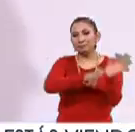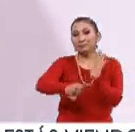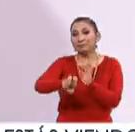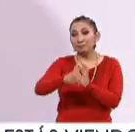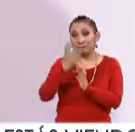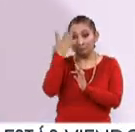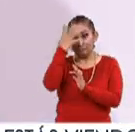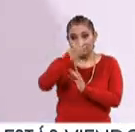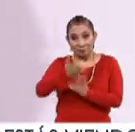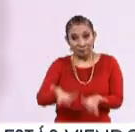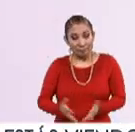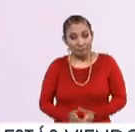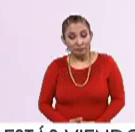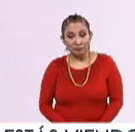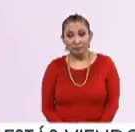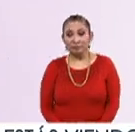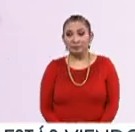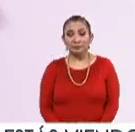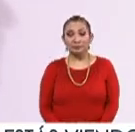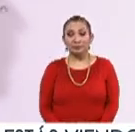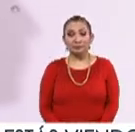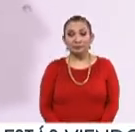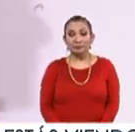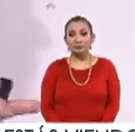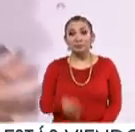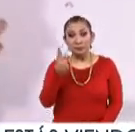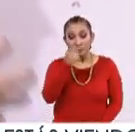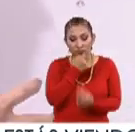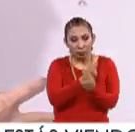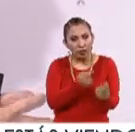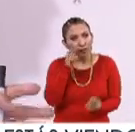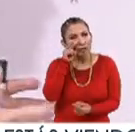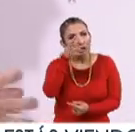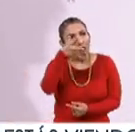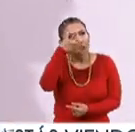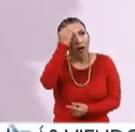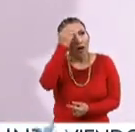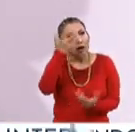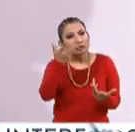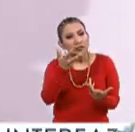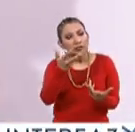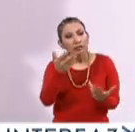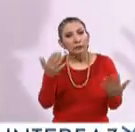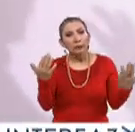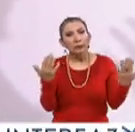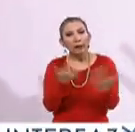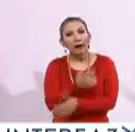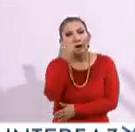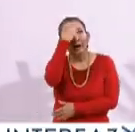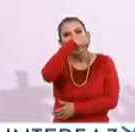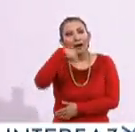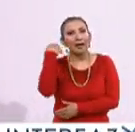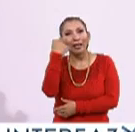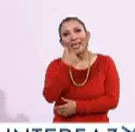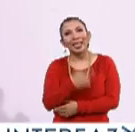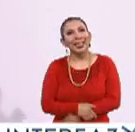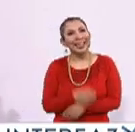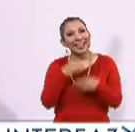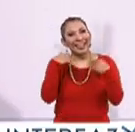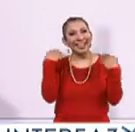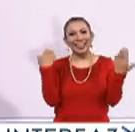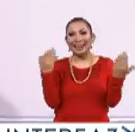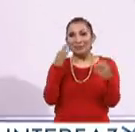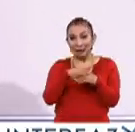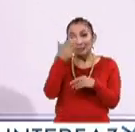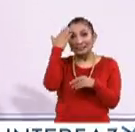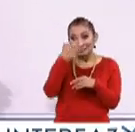1200. ¿No está maravilloso? Maravilloso. Fantástico. Maravilloso. Es que, pero cuando un niño lo toma y lo hace, la carita que pone, y sobre